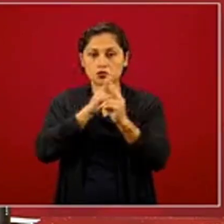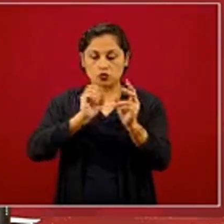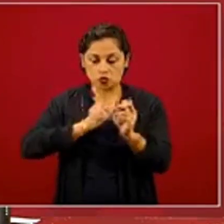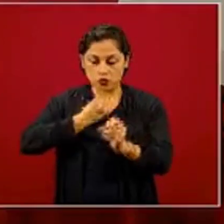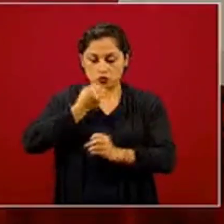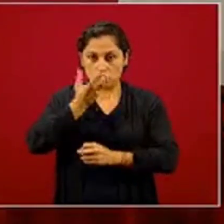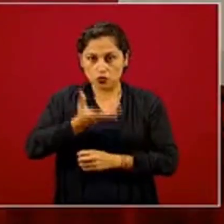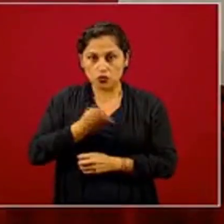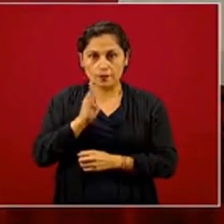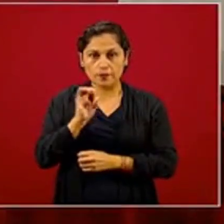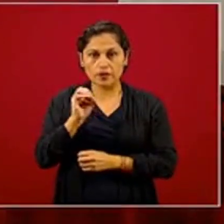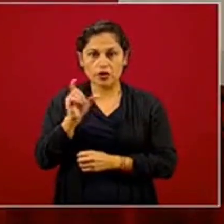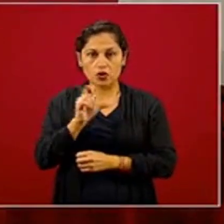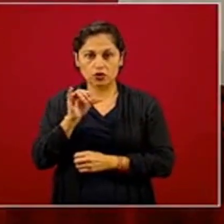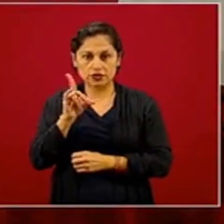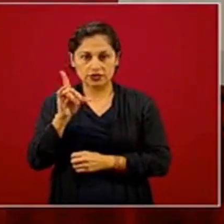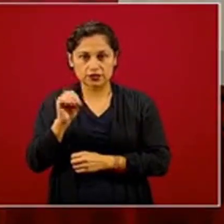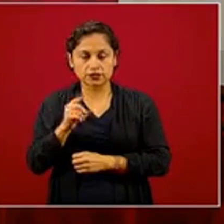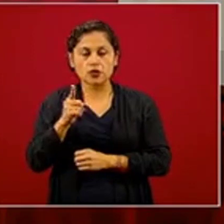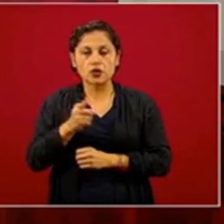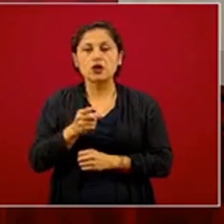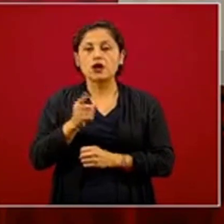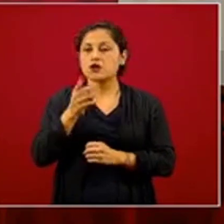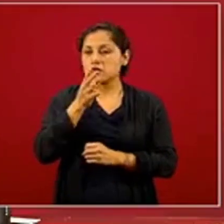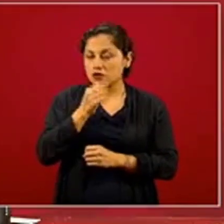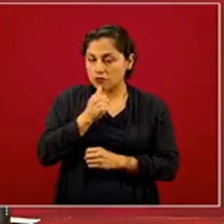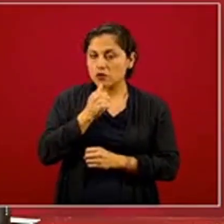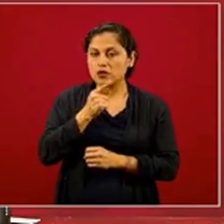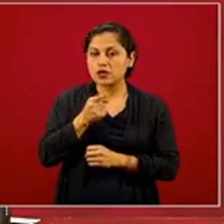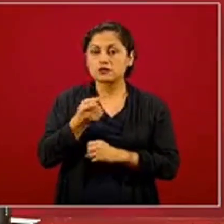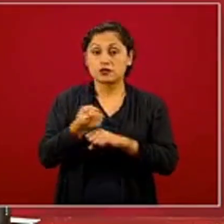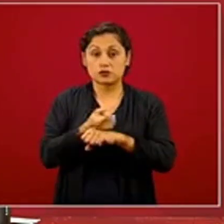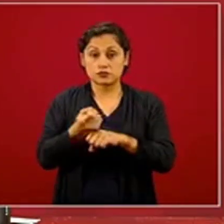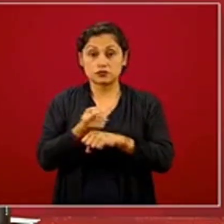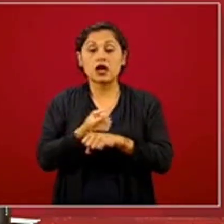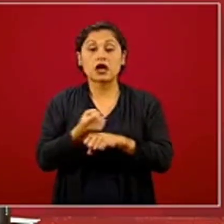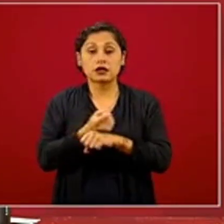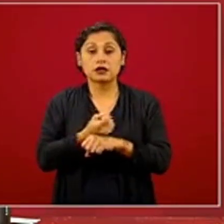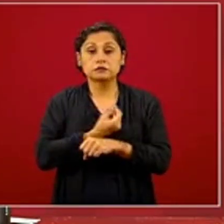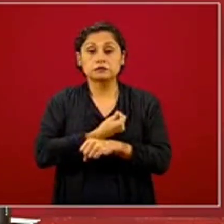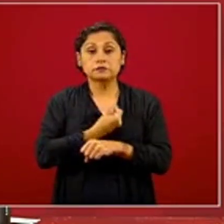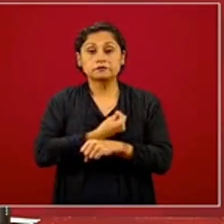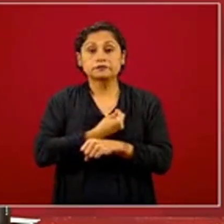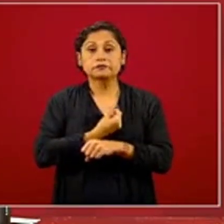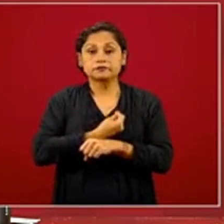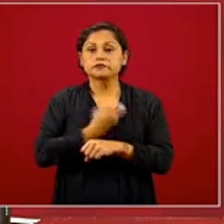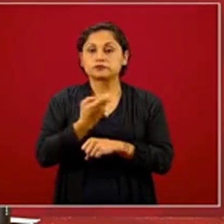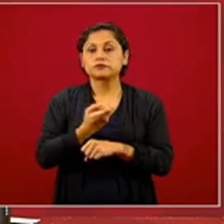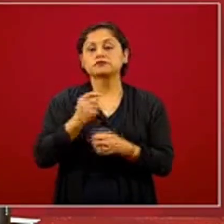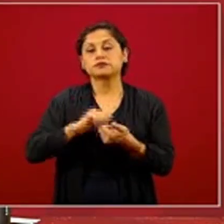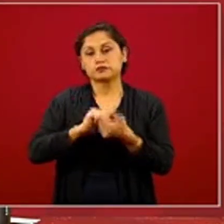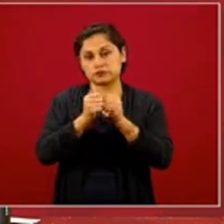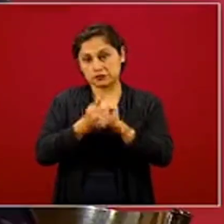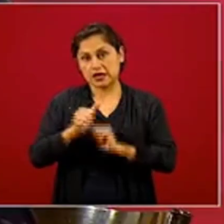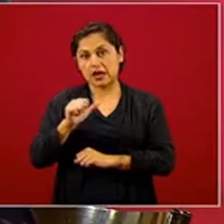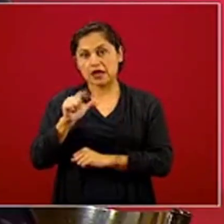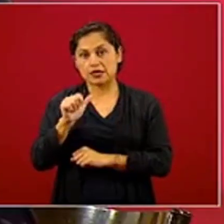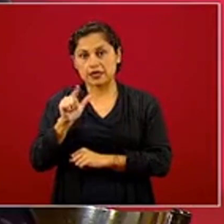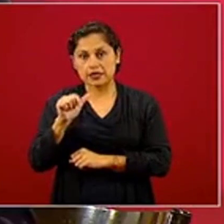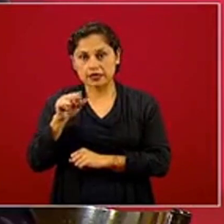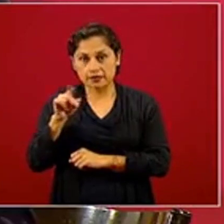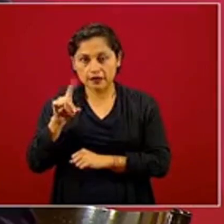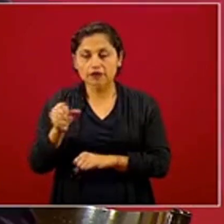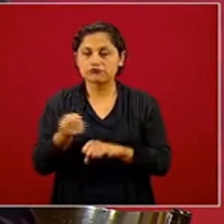y que con ello cambie el nivel de alcalinidad en la sangre. Y esto, de hecho, no están para saberlo, pero es